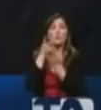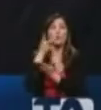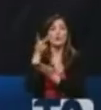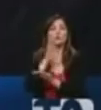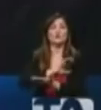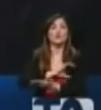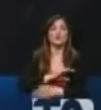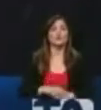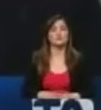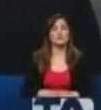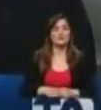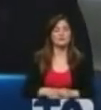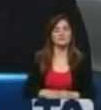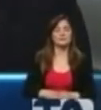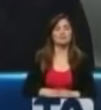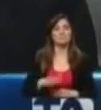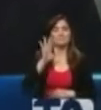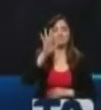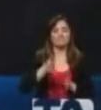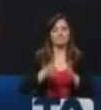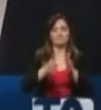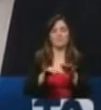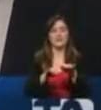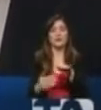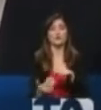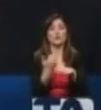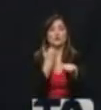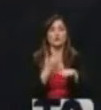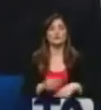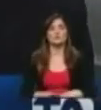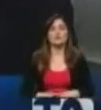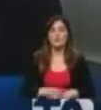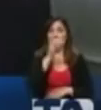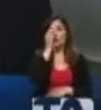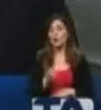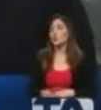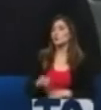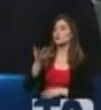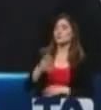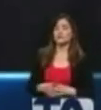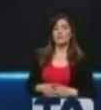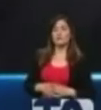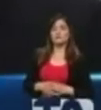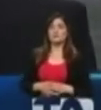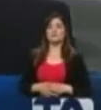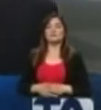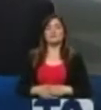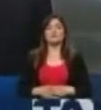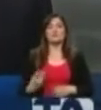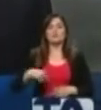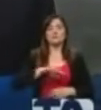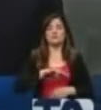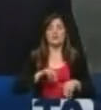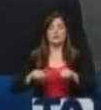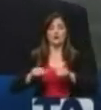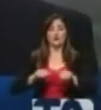sobre estas 5 vías, escuche bien, 5 vías que han cambiado de sentido. Buenos días, sí. Así es, en esta administración nos preocupamos